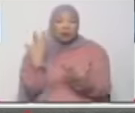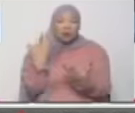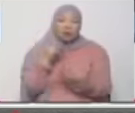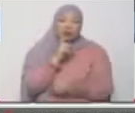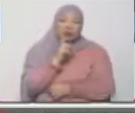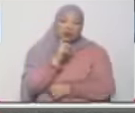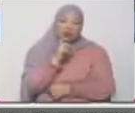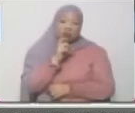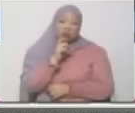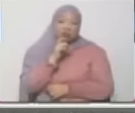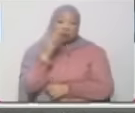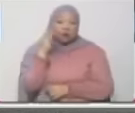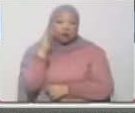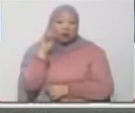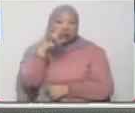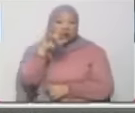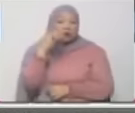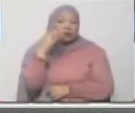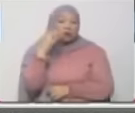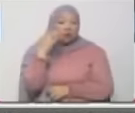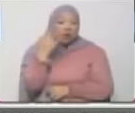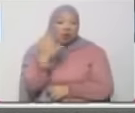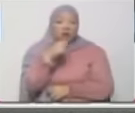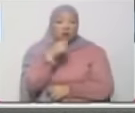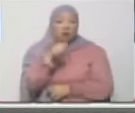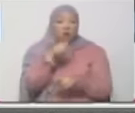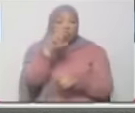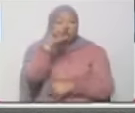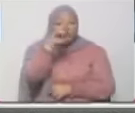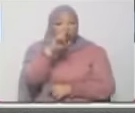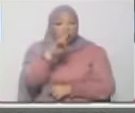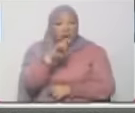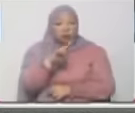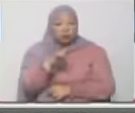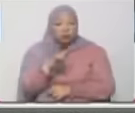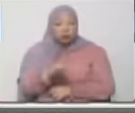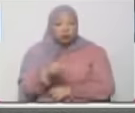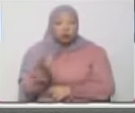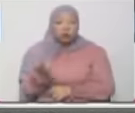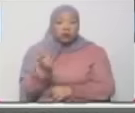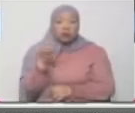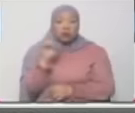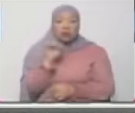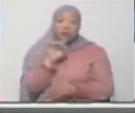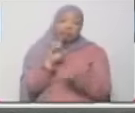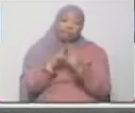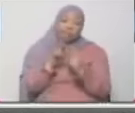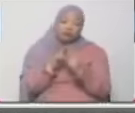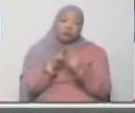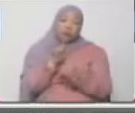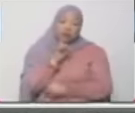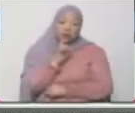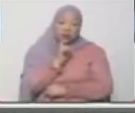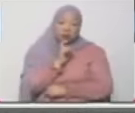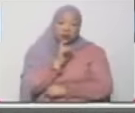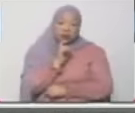La masacre cognitiva de las redes sociales, todos los días, a toda hora. A ellos les tocó, ¿verdad?